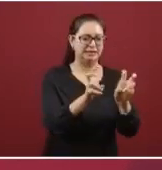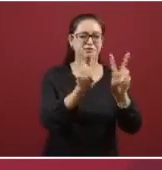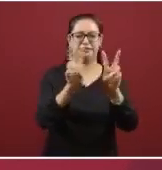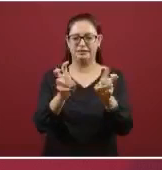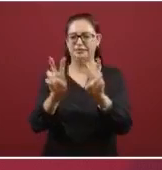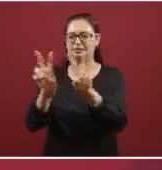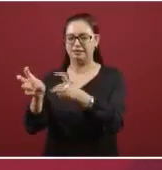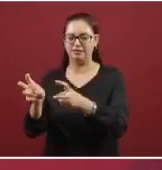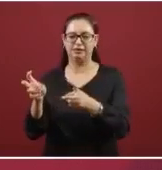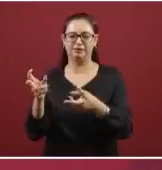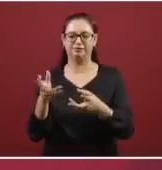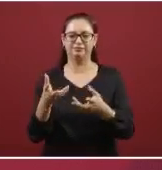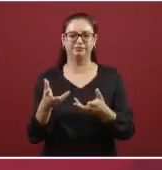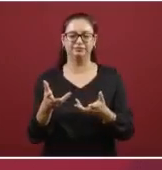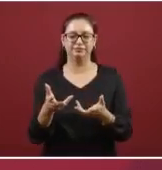que